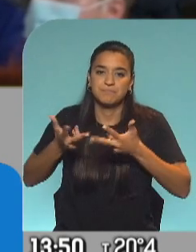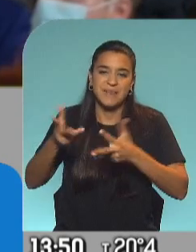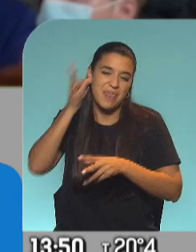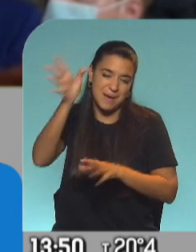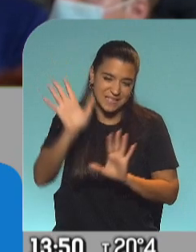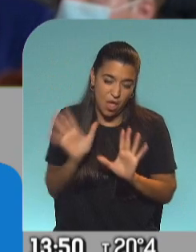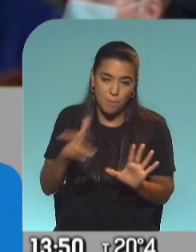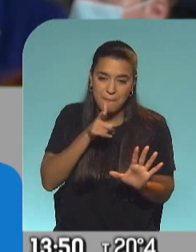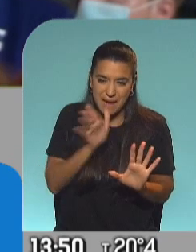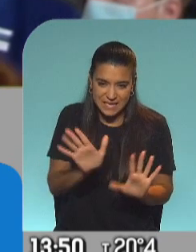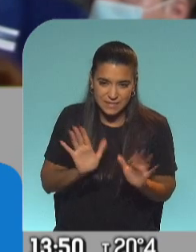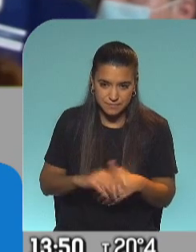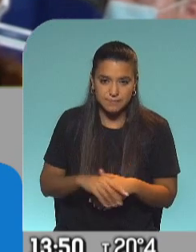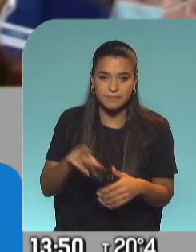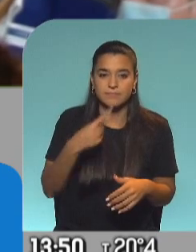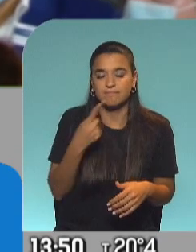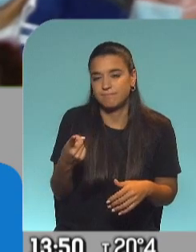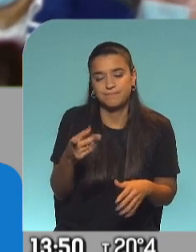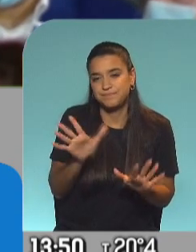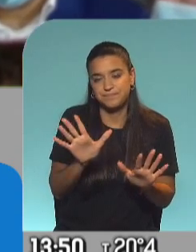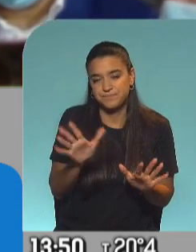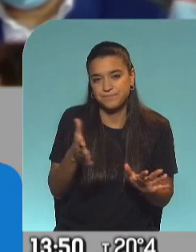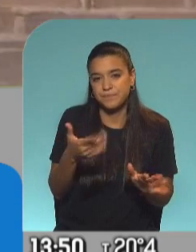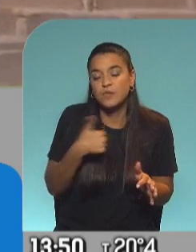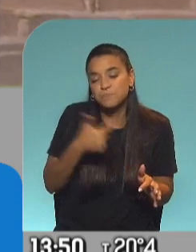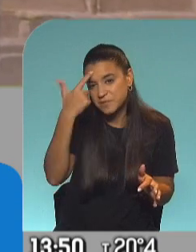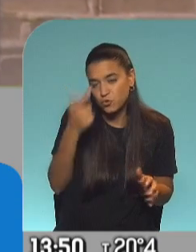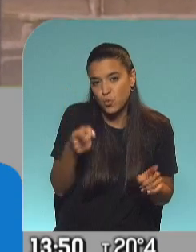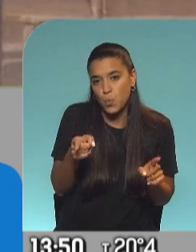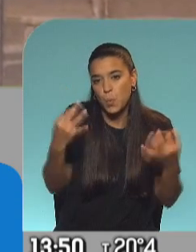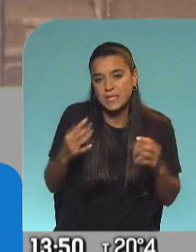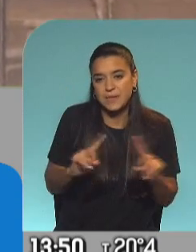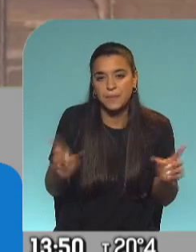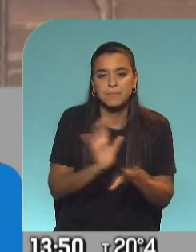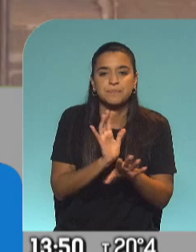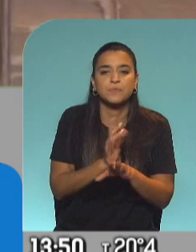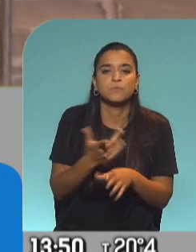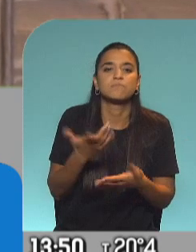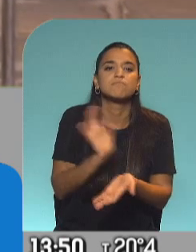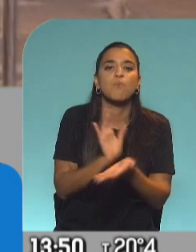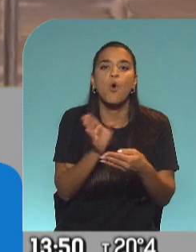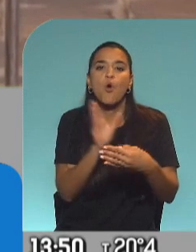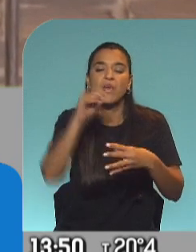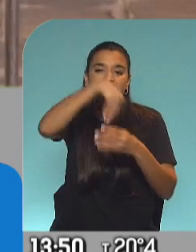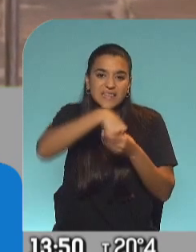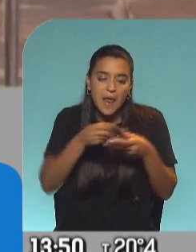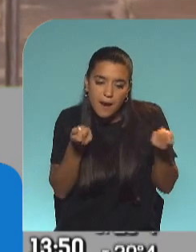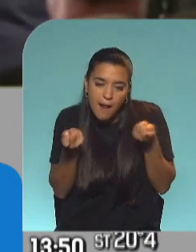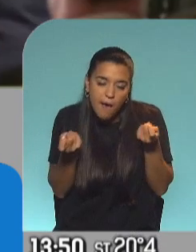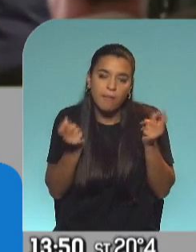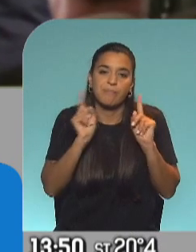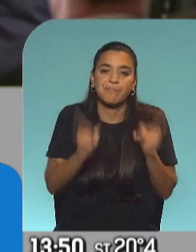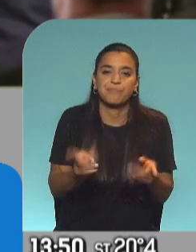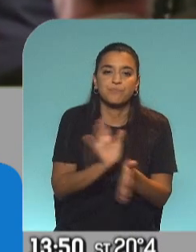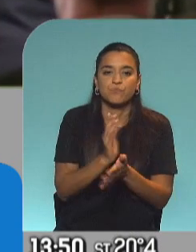exagerado. Me parece que falaz el planteo para, yo creo por lo que decíamos antes, justificar un poco su posición interna y también